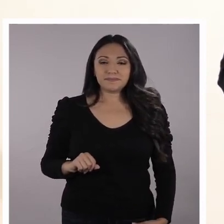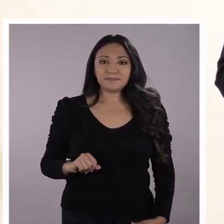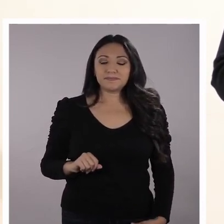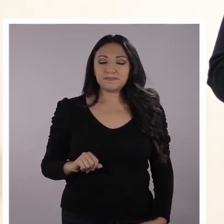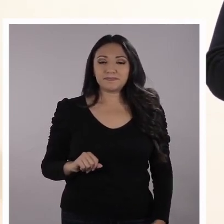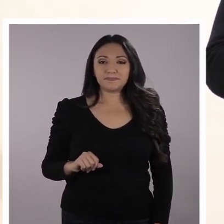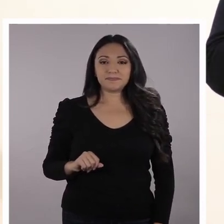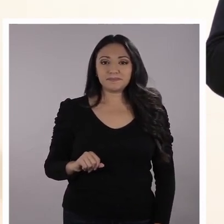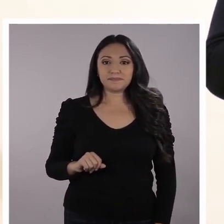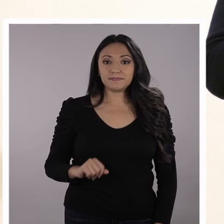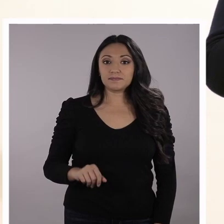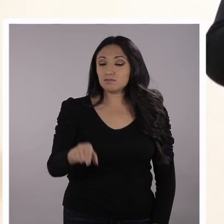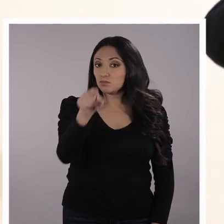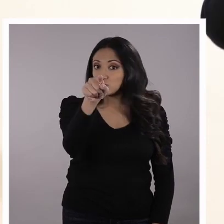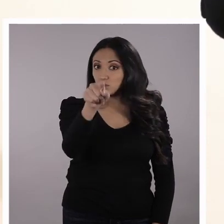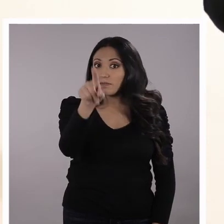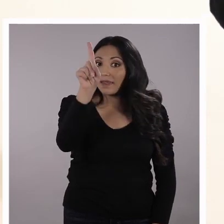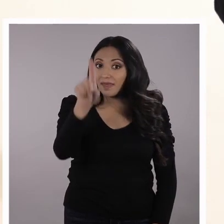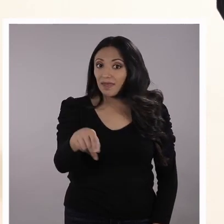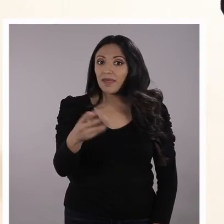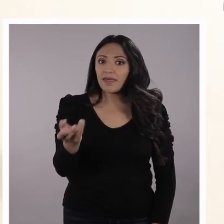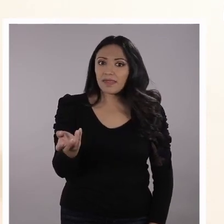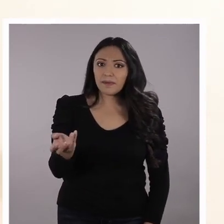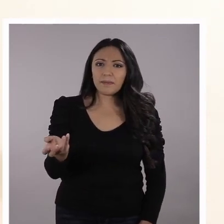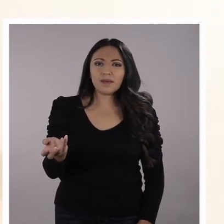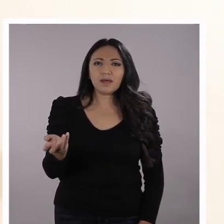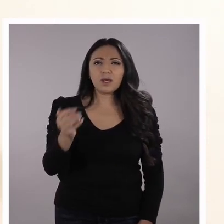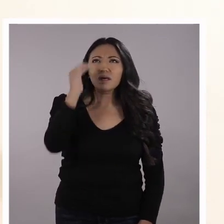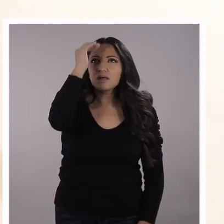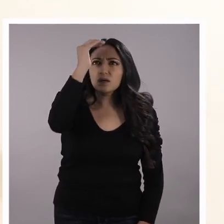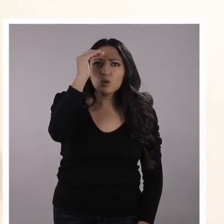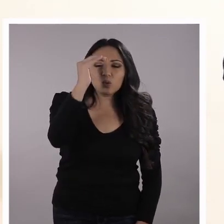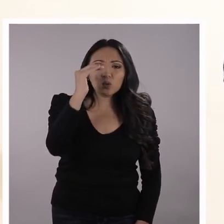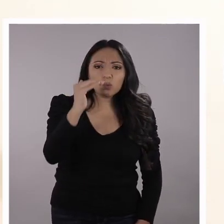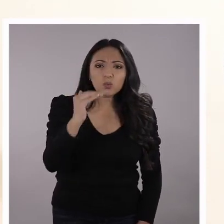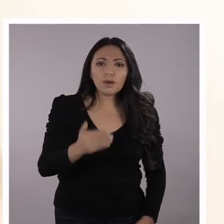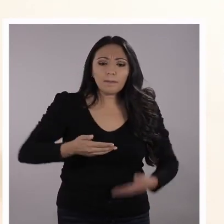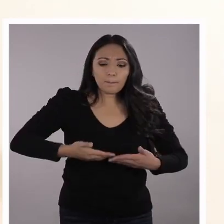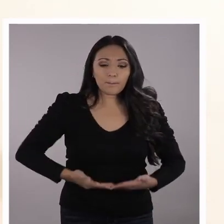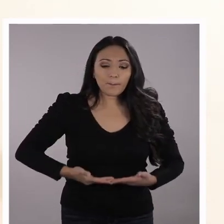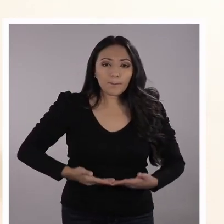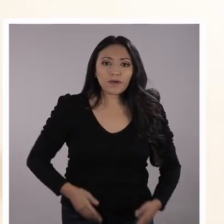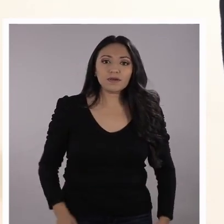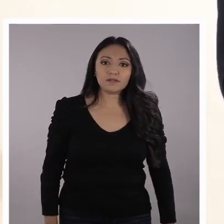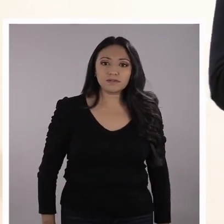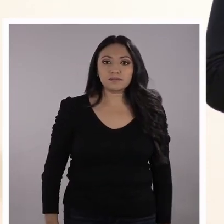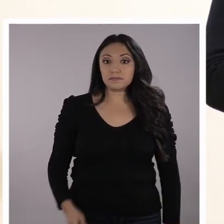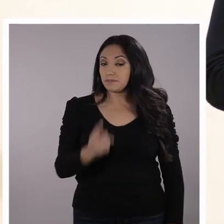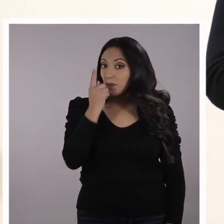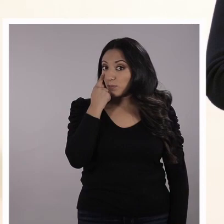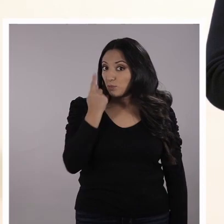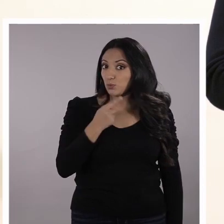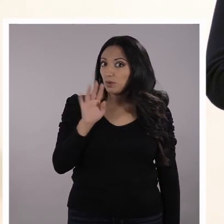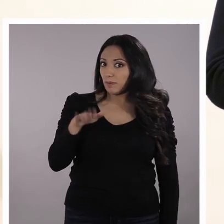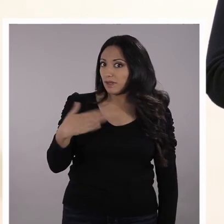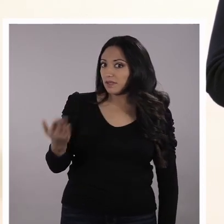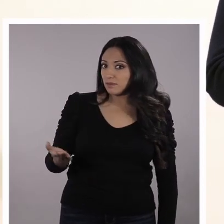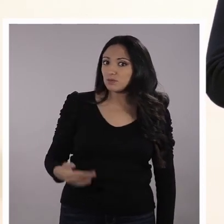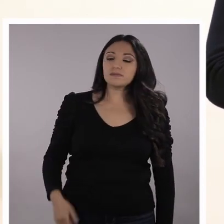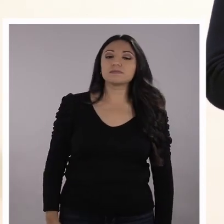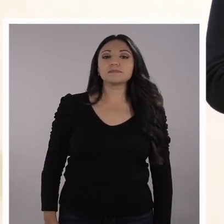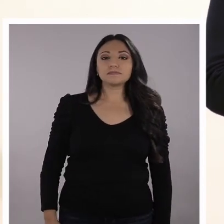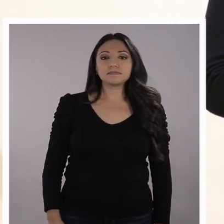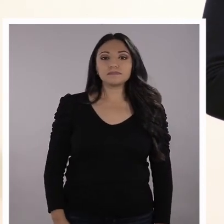500 gramos. Tiene que cuadrar justamente el peso. ¿Ya? Vamos a hacer una prueba luego. ¿Ok?